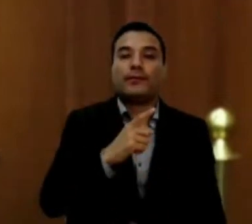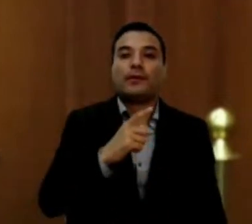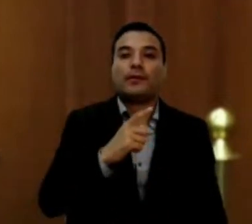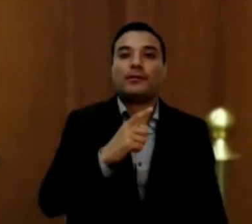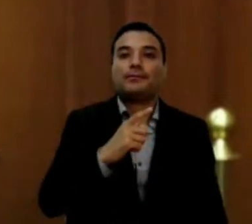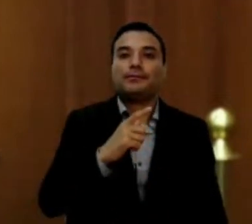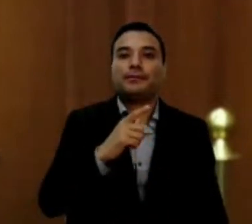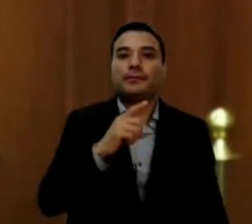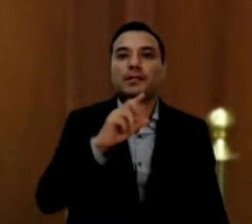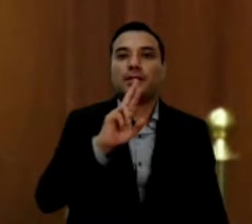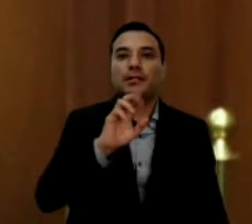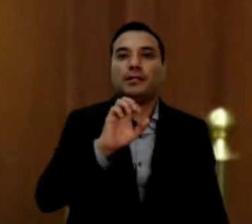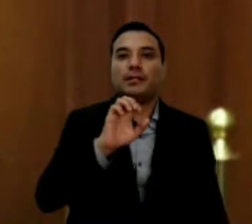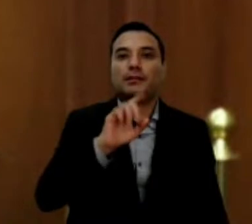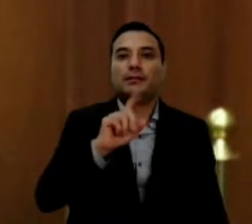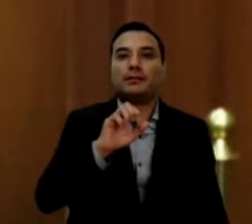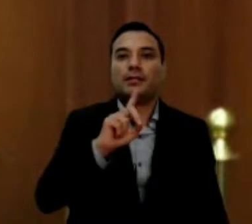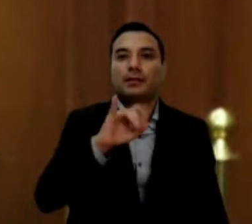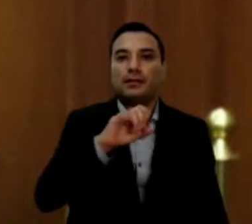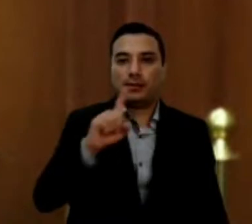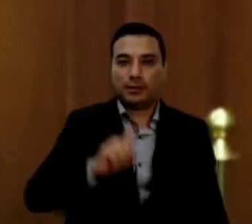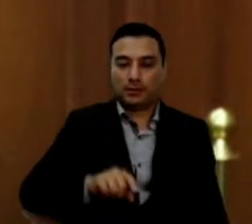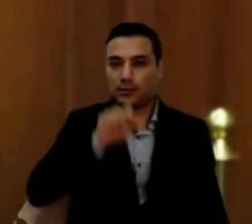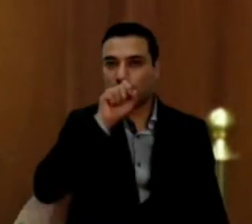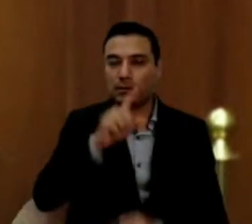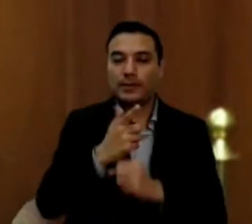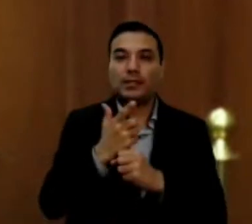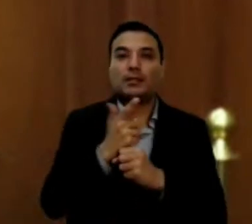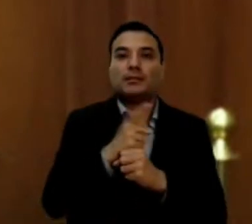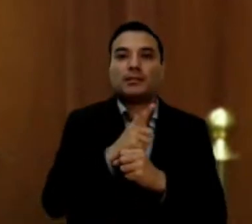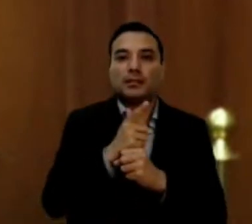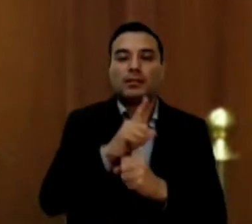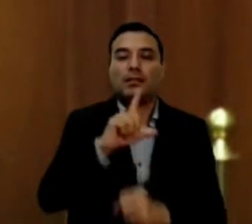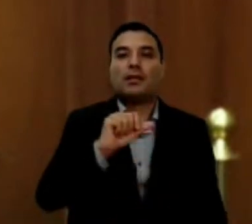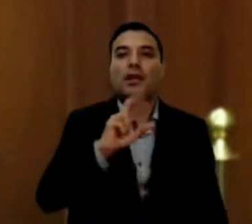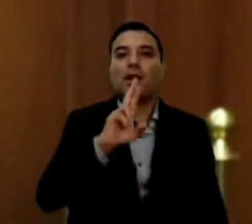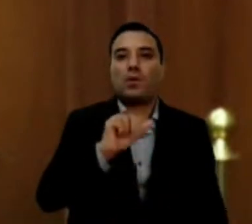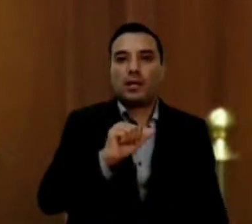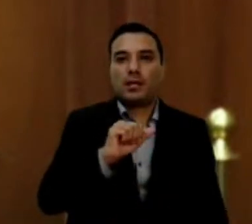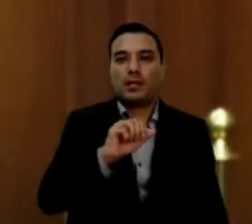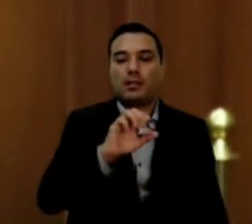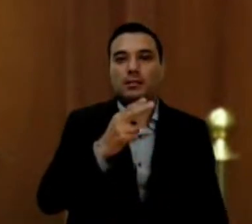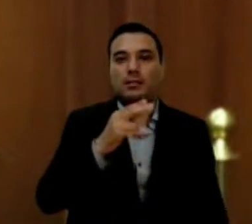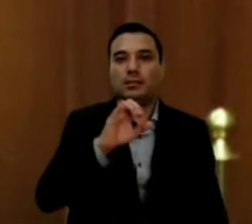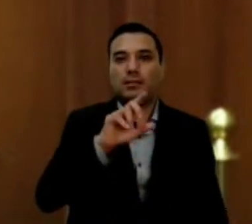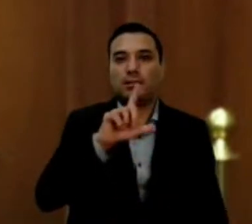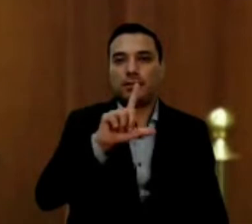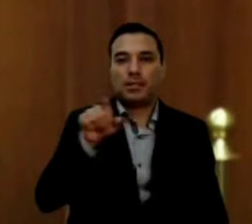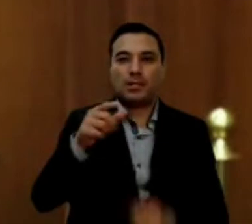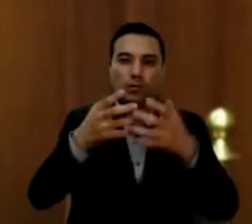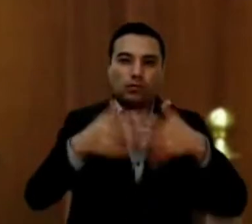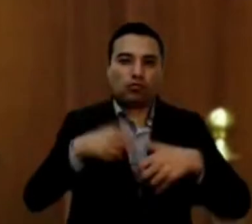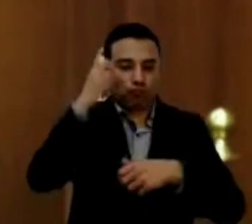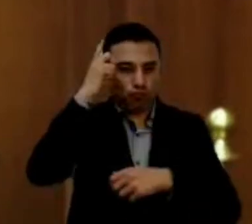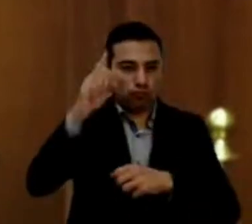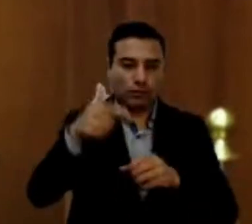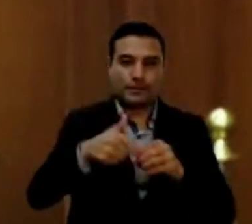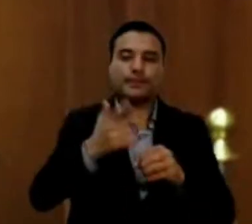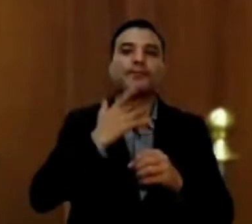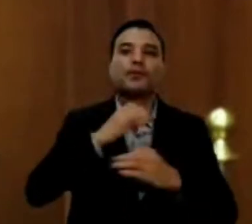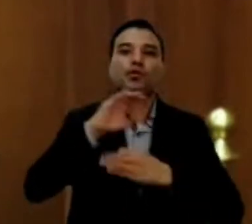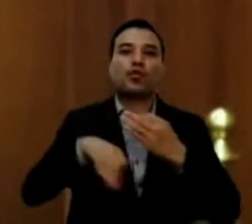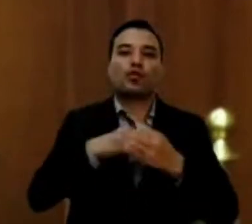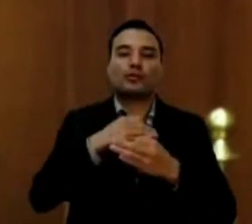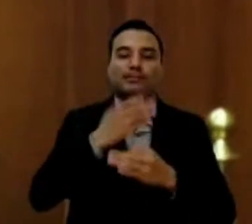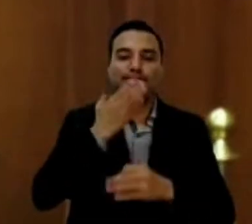empresario gasolinero, y de igual forma de la licenciada Laura Esquivel Medina, empresaria gasolinera. Sean todas